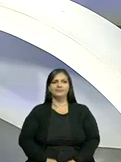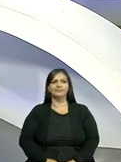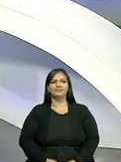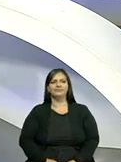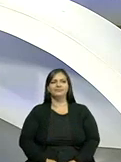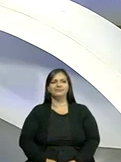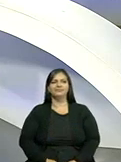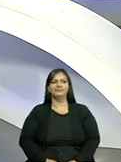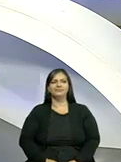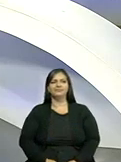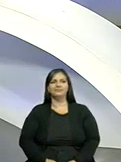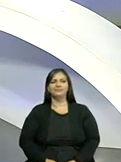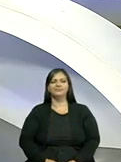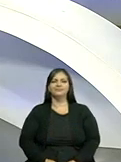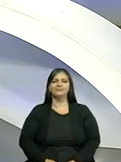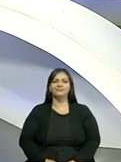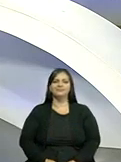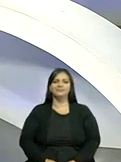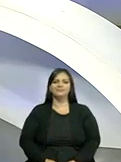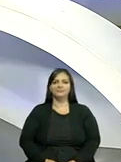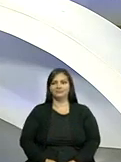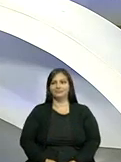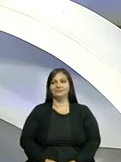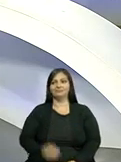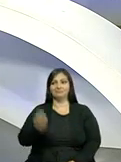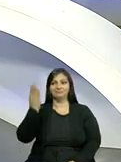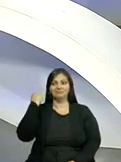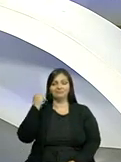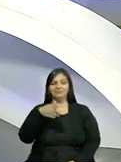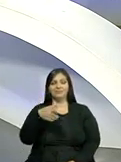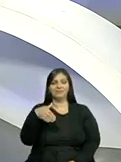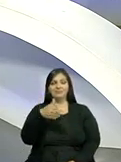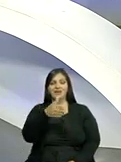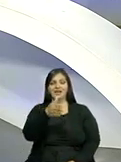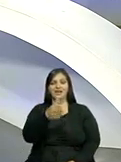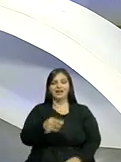bagre. Una vez me tocó un bagre bigotón. Ah, barbudo. Barbudo.